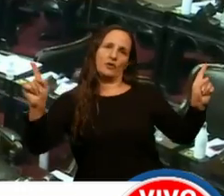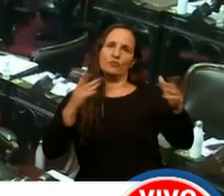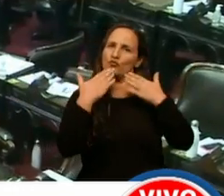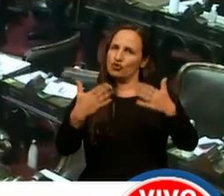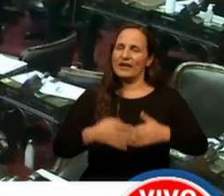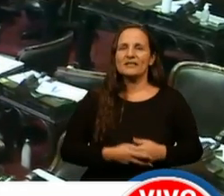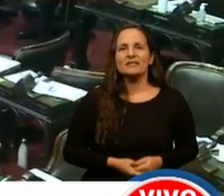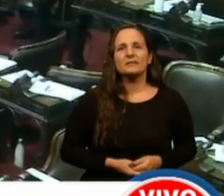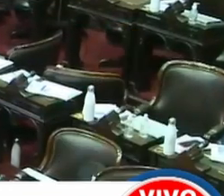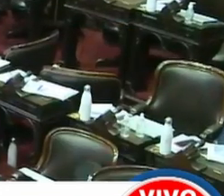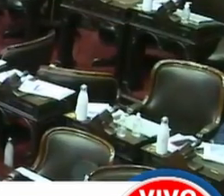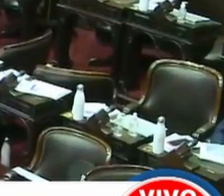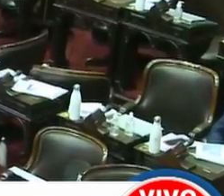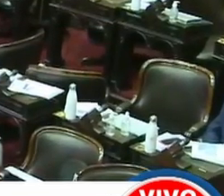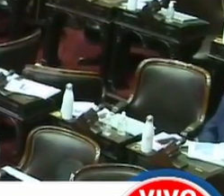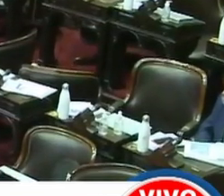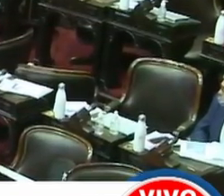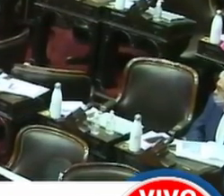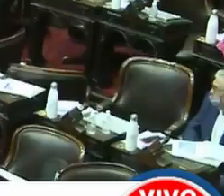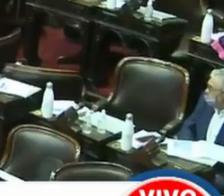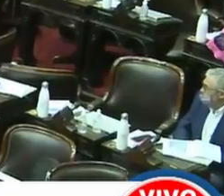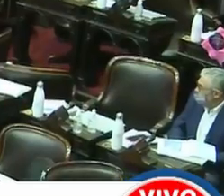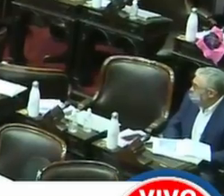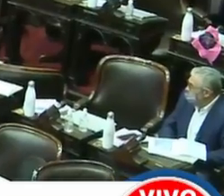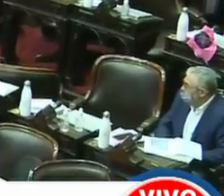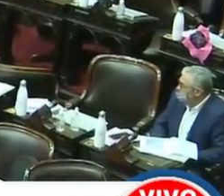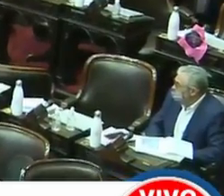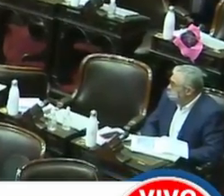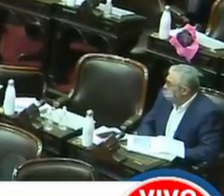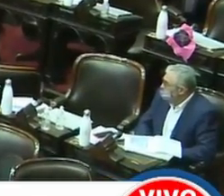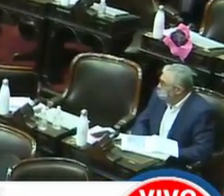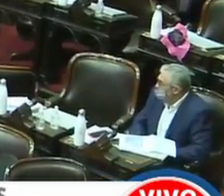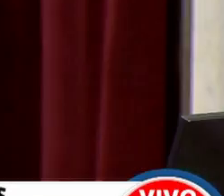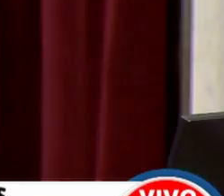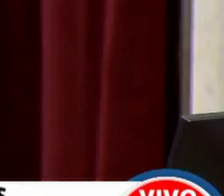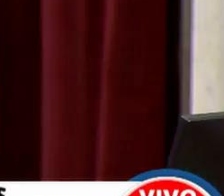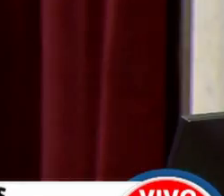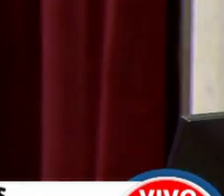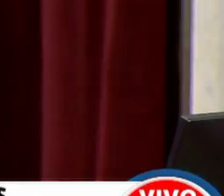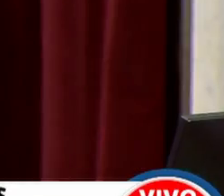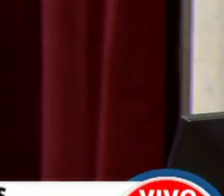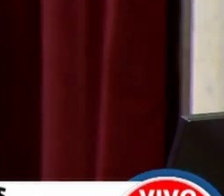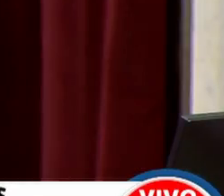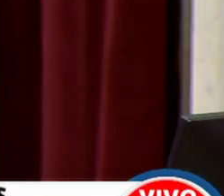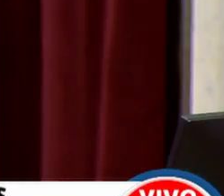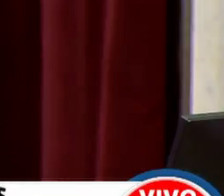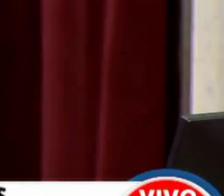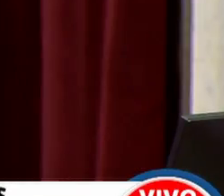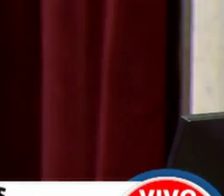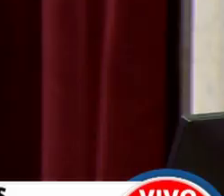muchas gracias diputada ávila con este segmento terminamos los oradores de